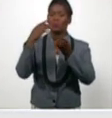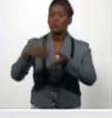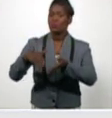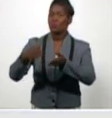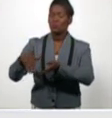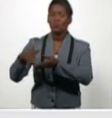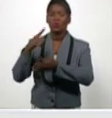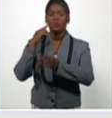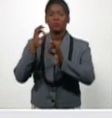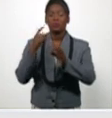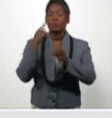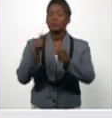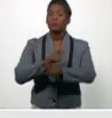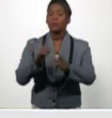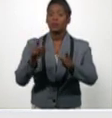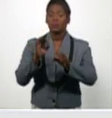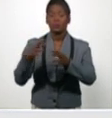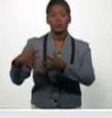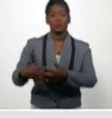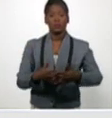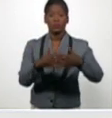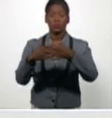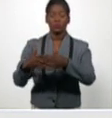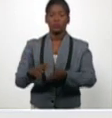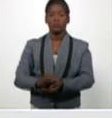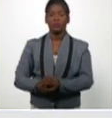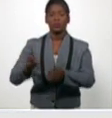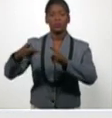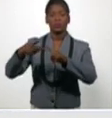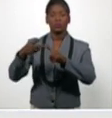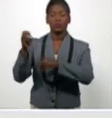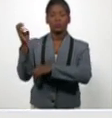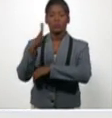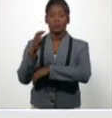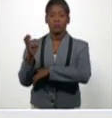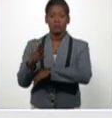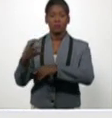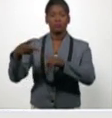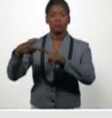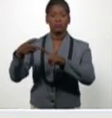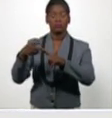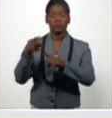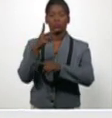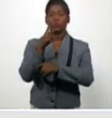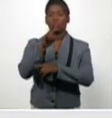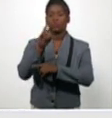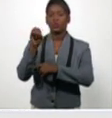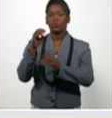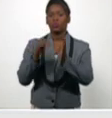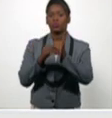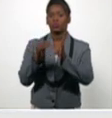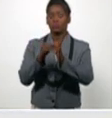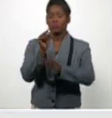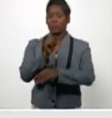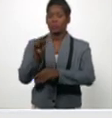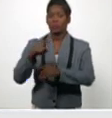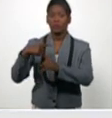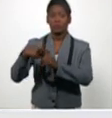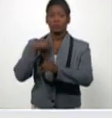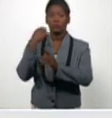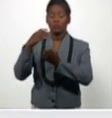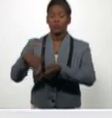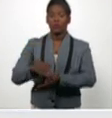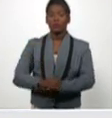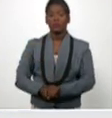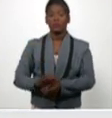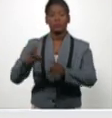de la enfermedad en este país. Brasil más de 242.000, México con una letalidad elevada,